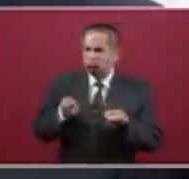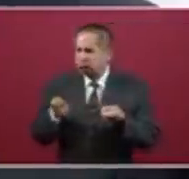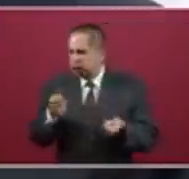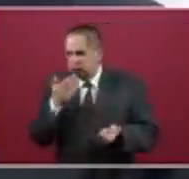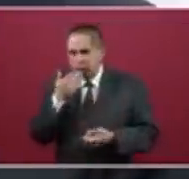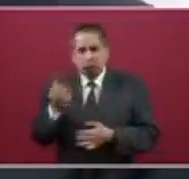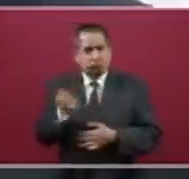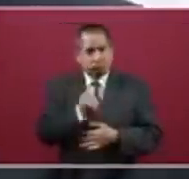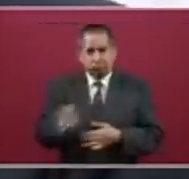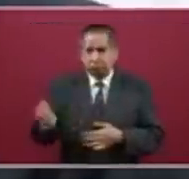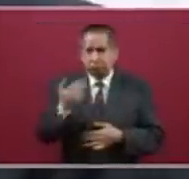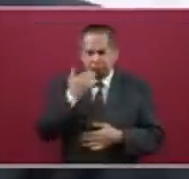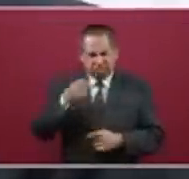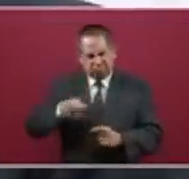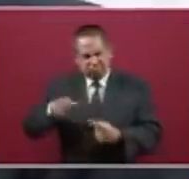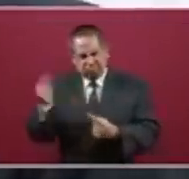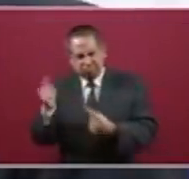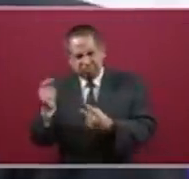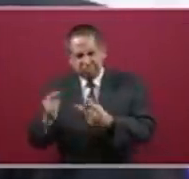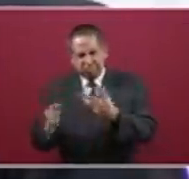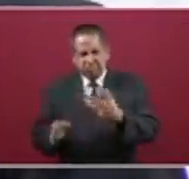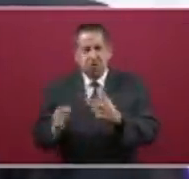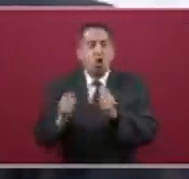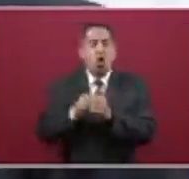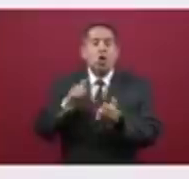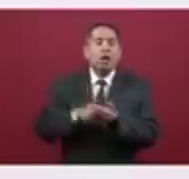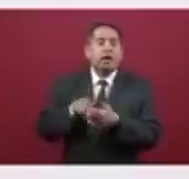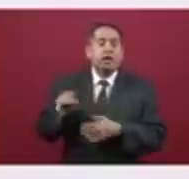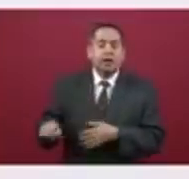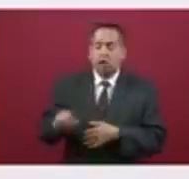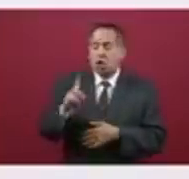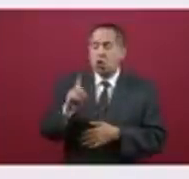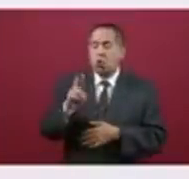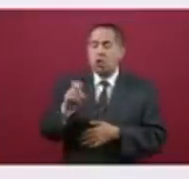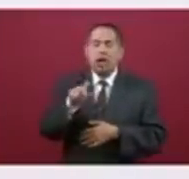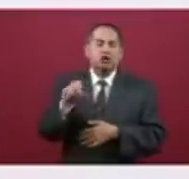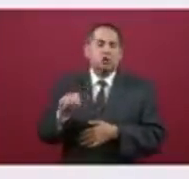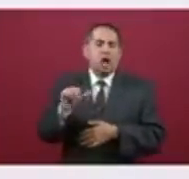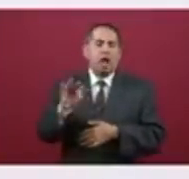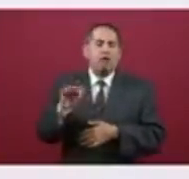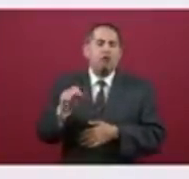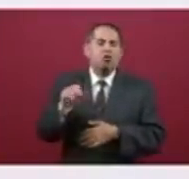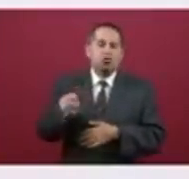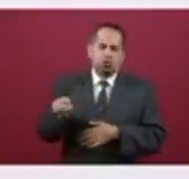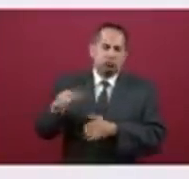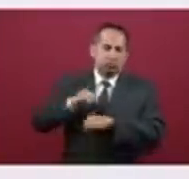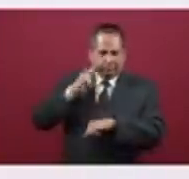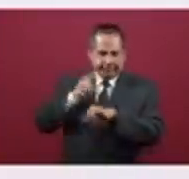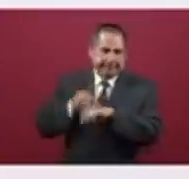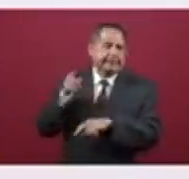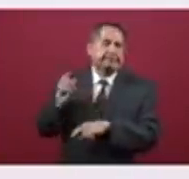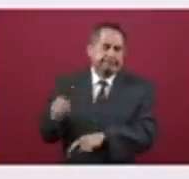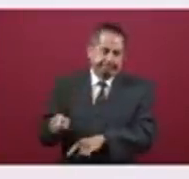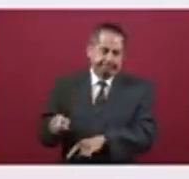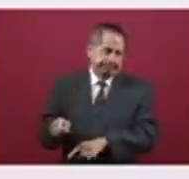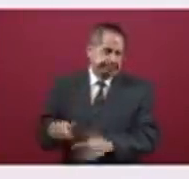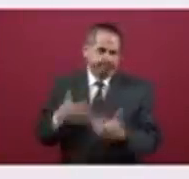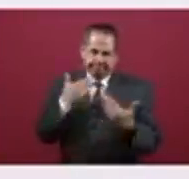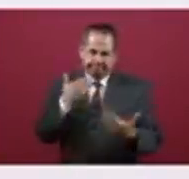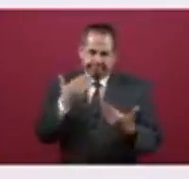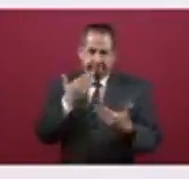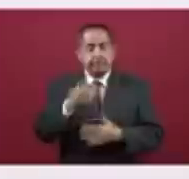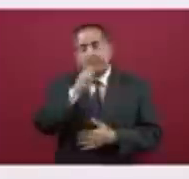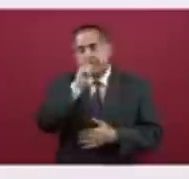eficacia y eficiencia por alfonso durazo y al mismo tiempo es el momento de